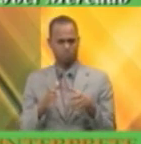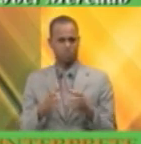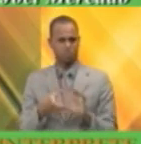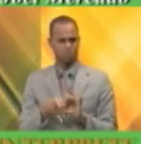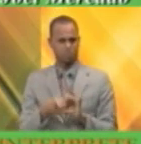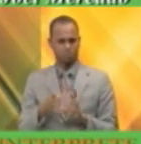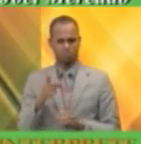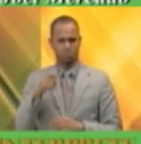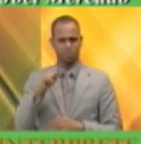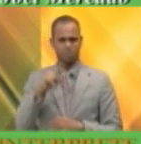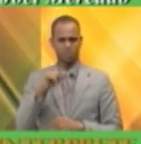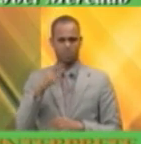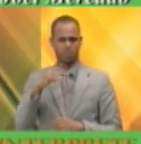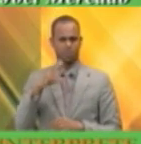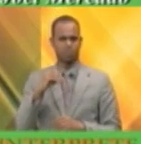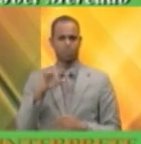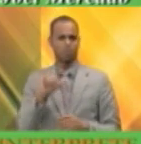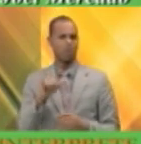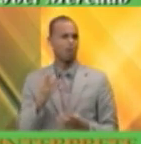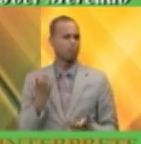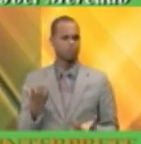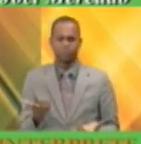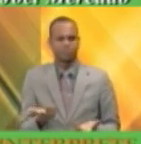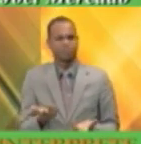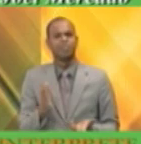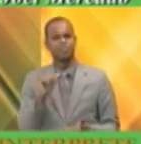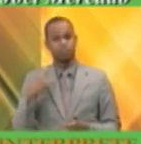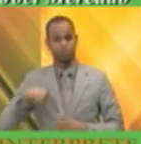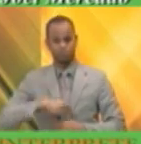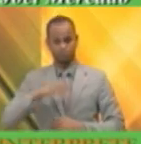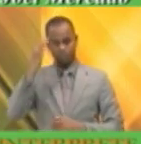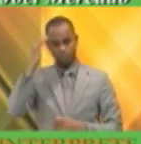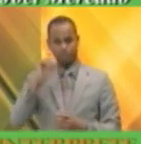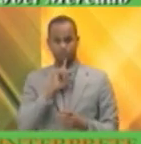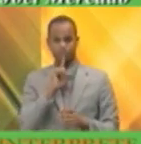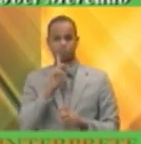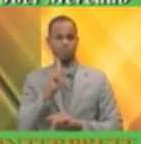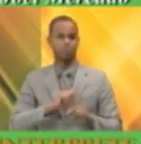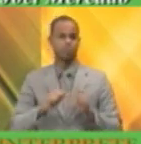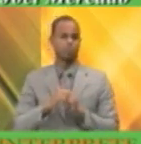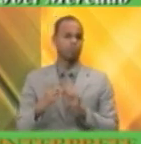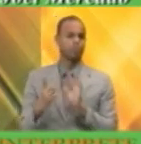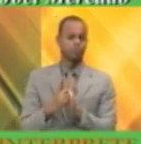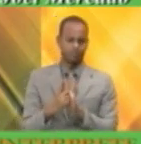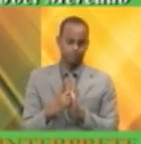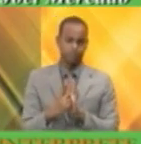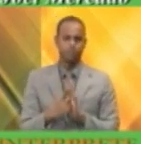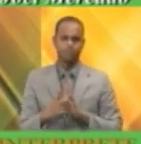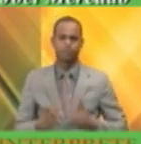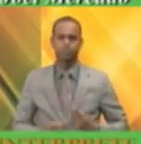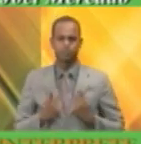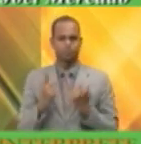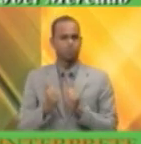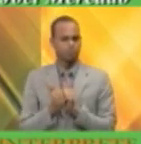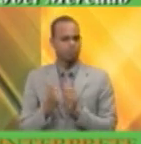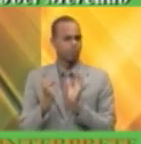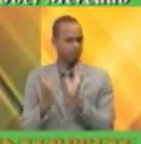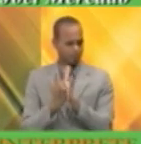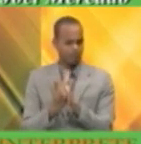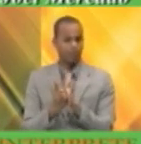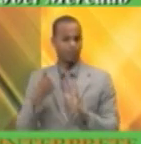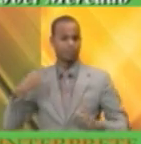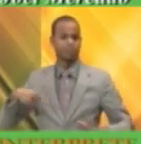Dominicano ni del tesorero. Nosotros conocemos la realidad social de la persona con discapacidad, vivimos con discapacidad,